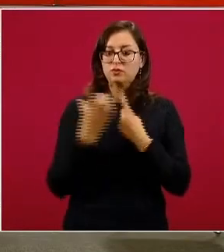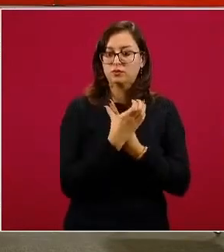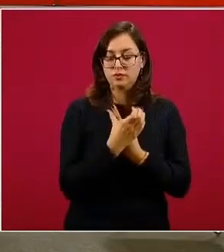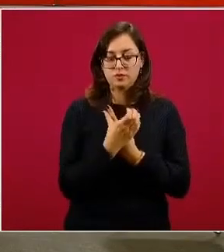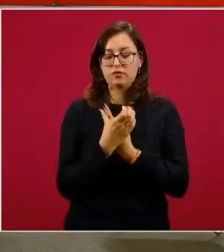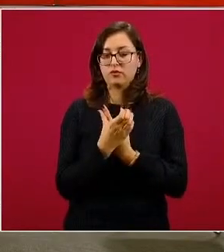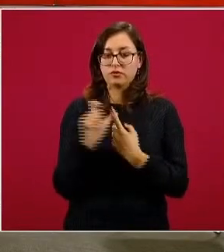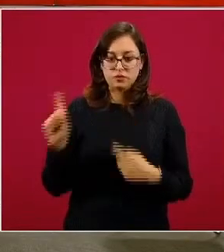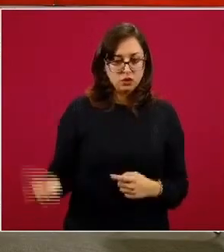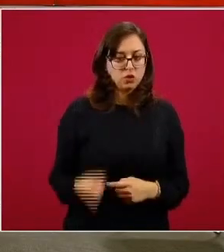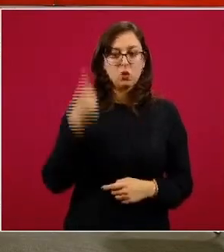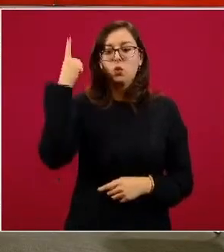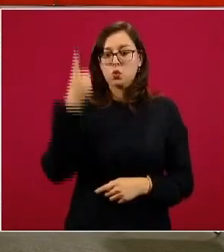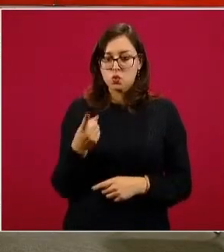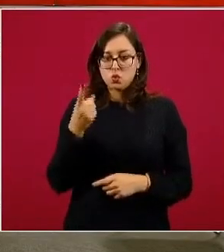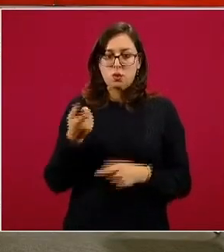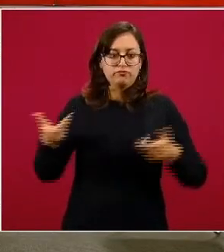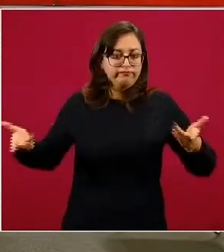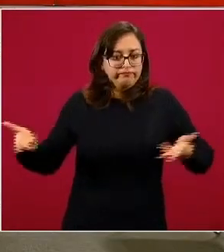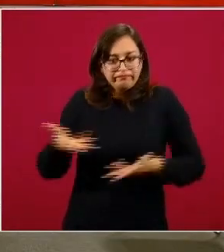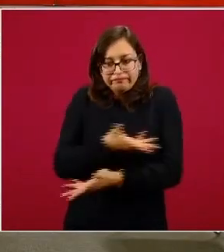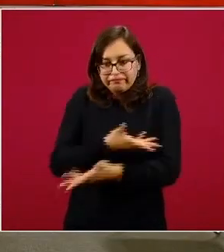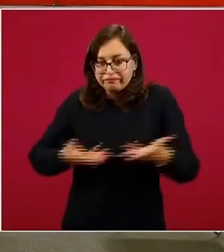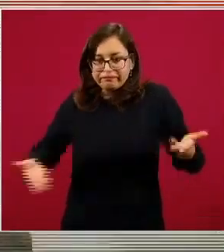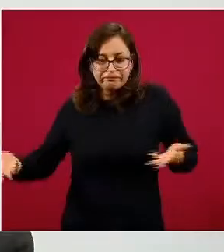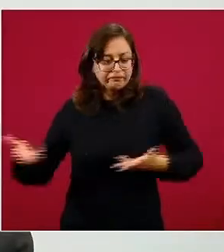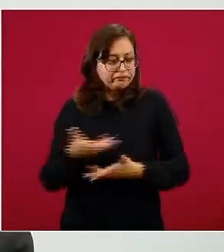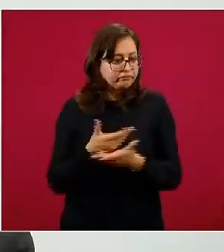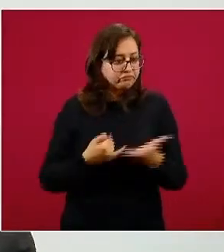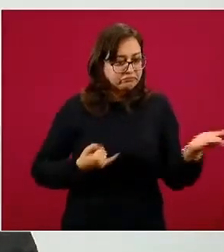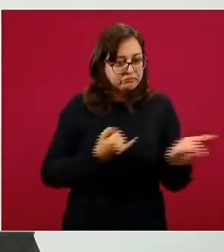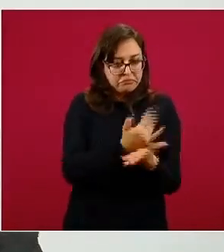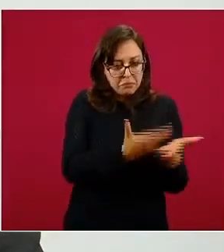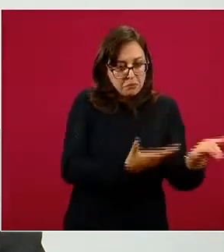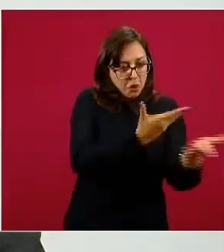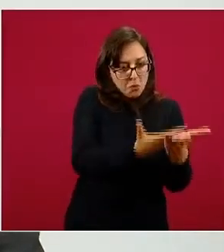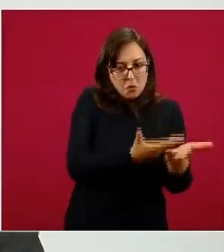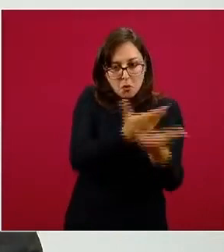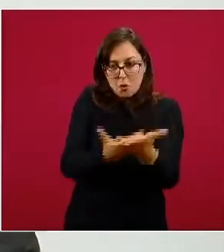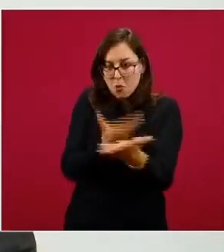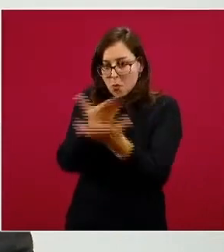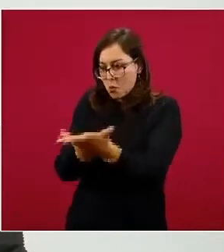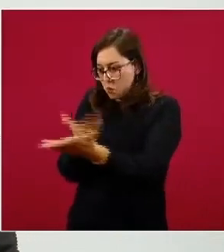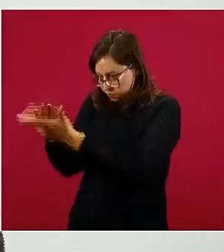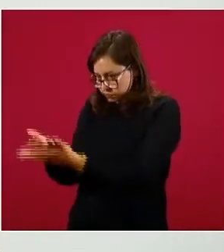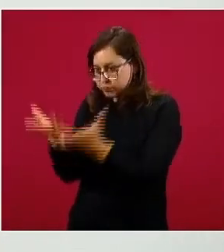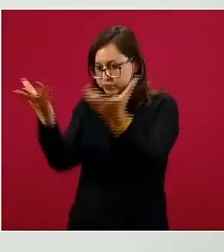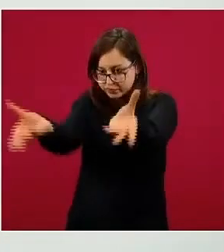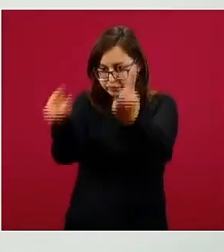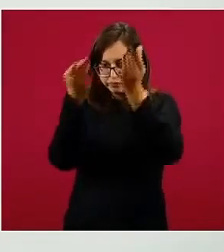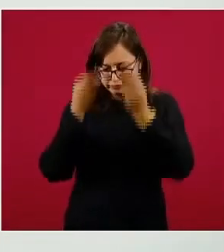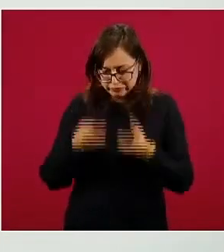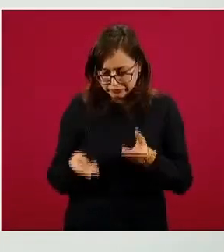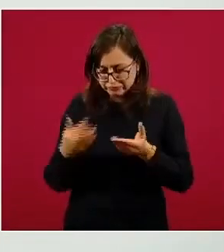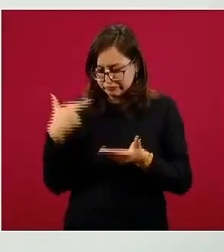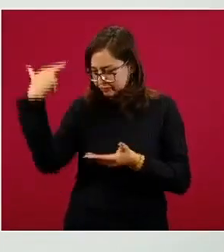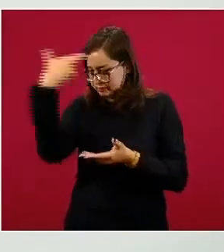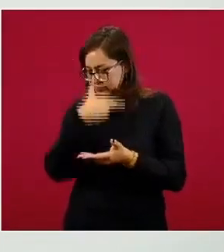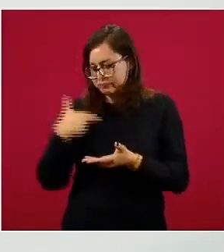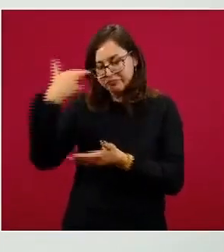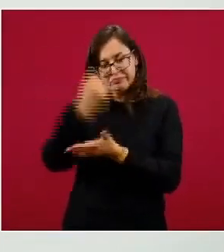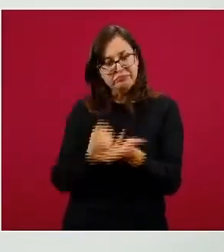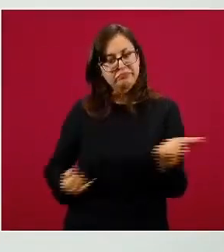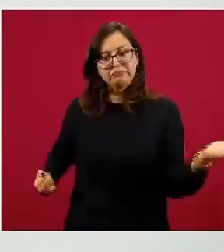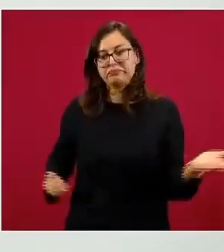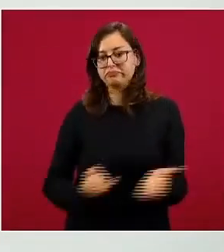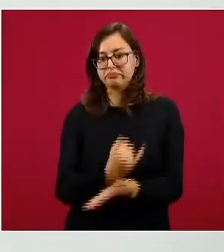que permita resolver sobre los distintos planteamientos que pudieran ser las comisiones de investigación, ética y bioseguridad de